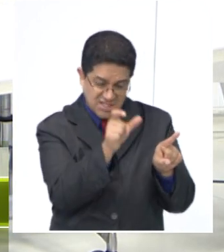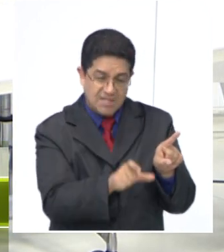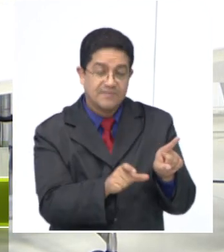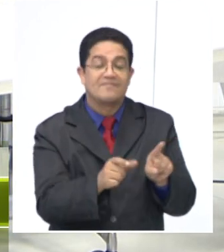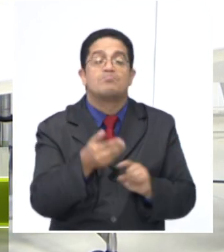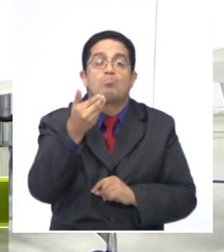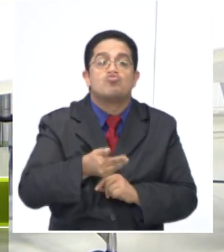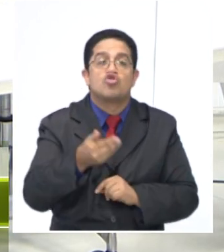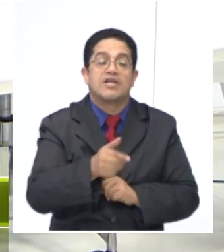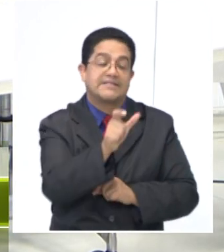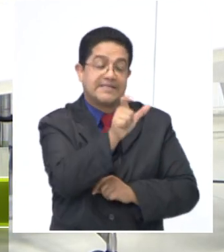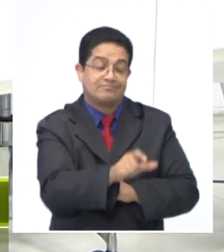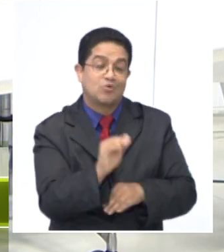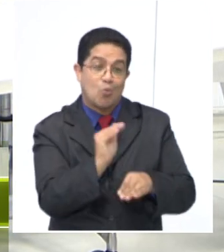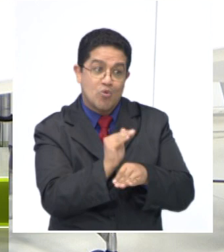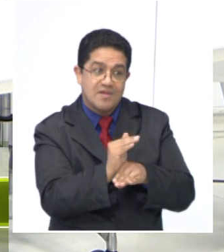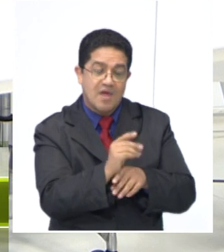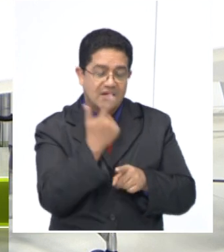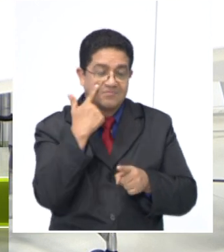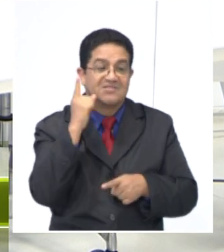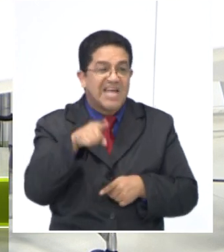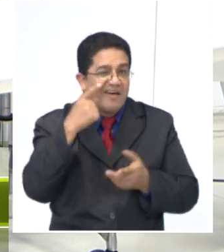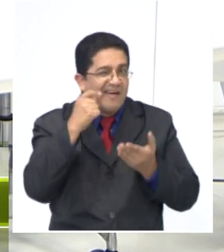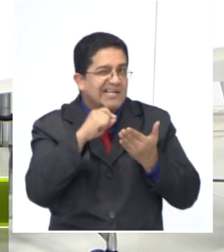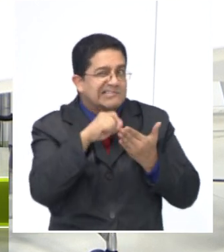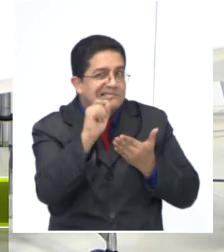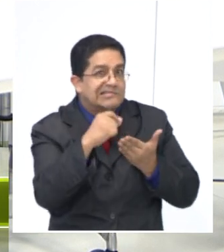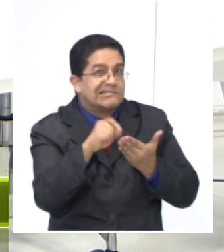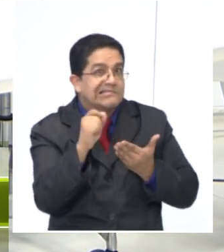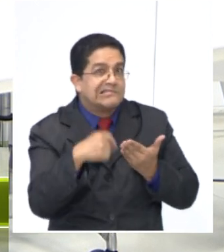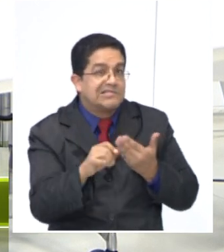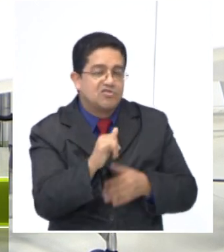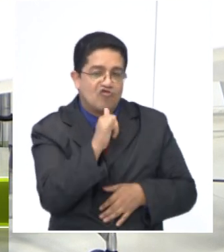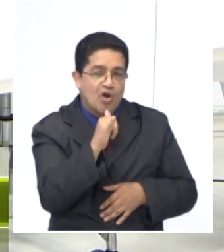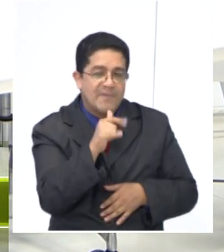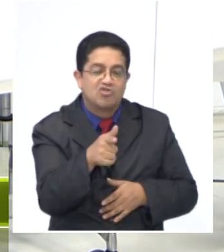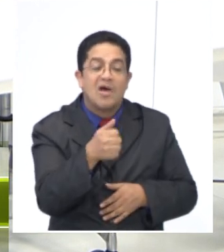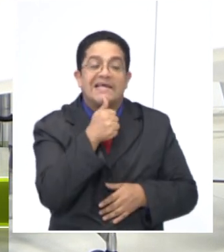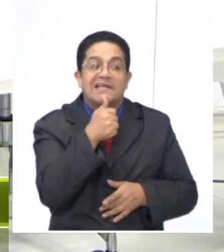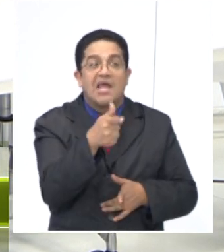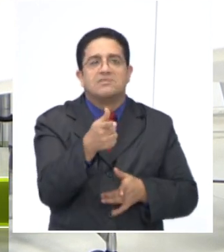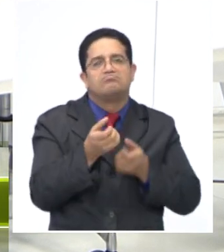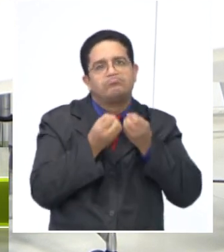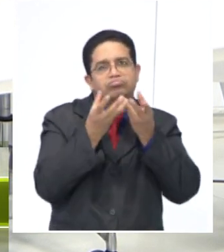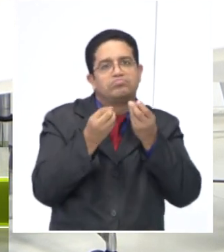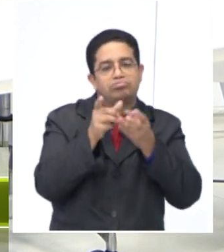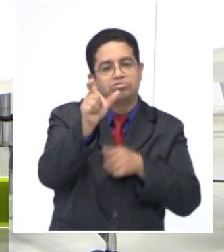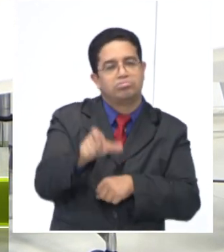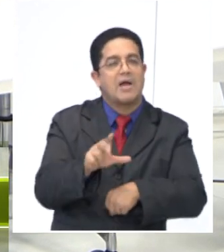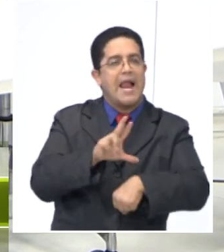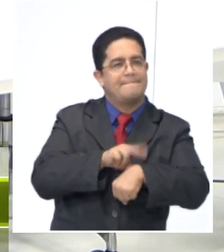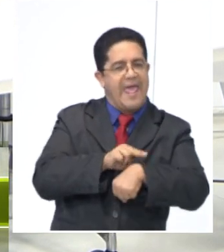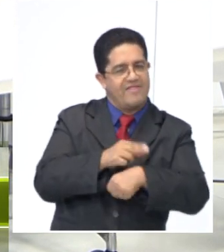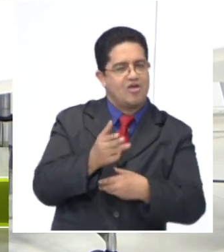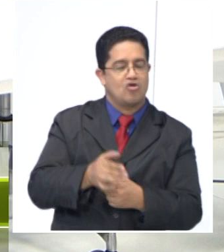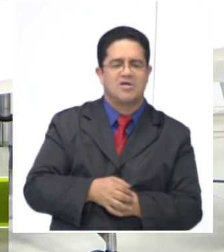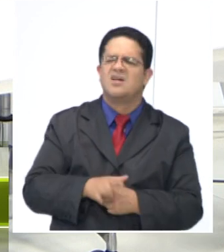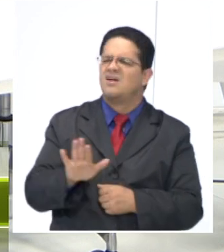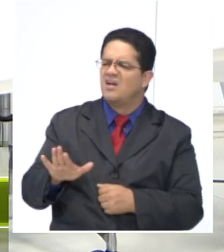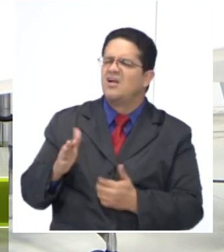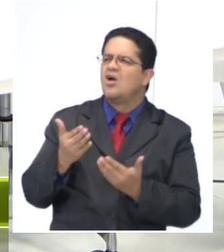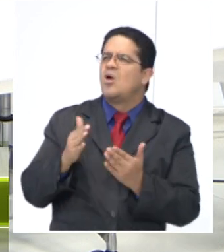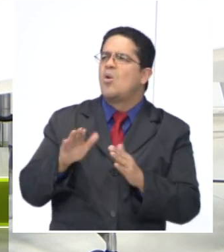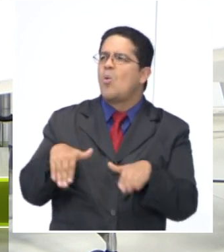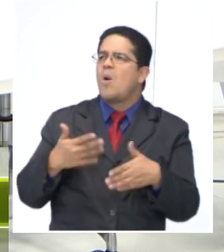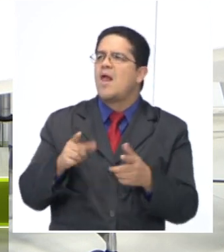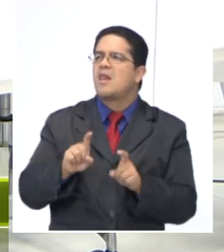cuidador tome todos los datos que vea en el momento, porque es quien va a dar quizá los datos y no el paciente. Por supuesto. ¿Y cuáles son los estudios que